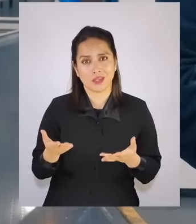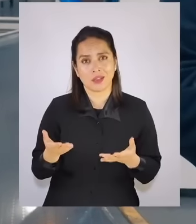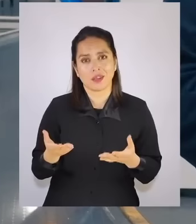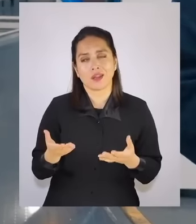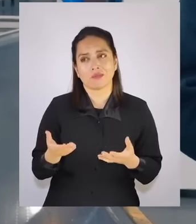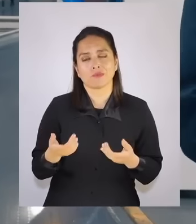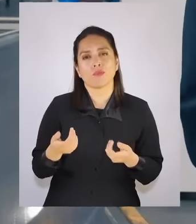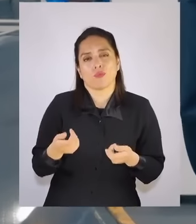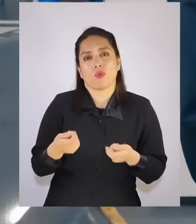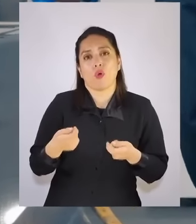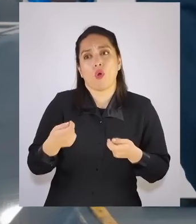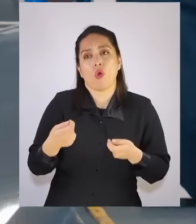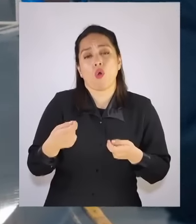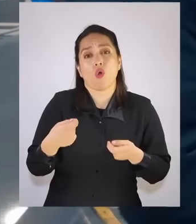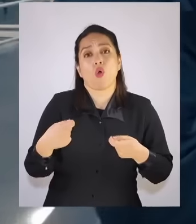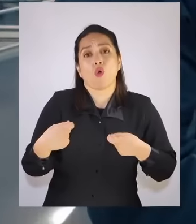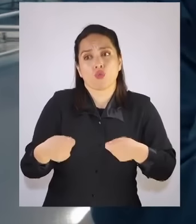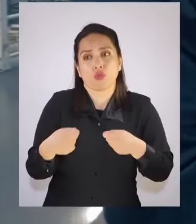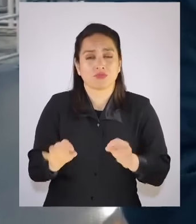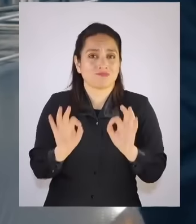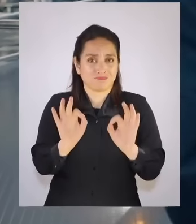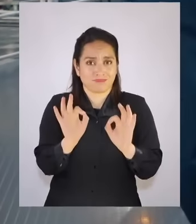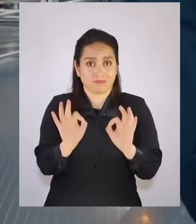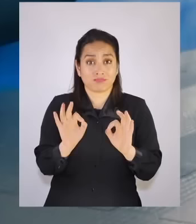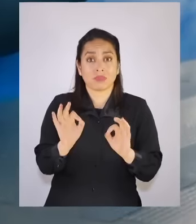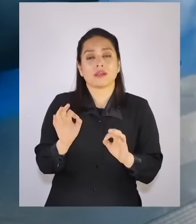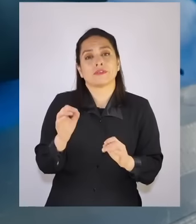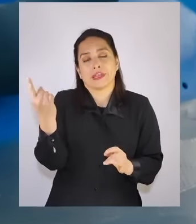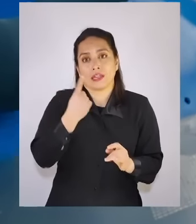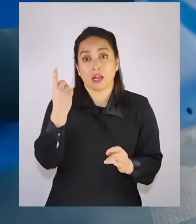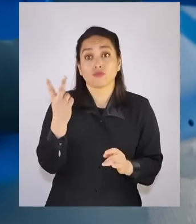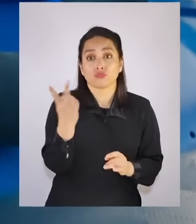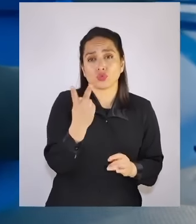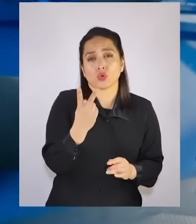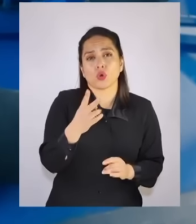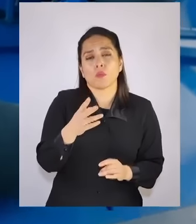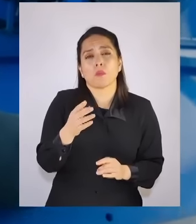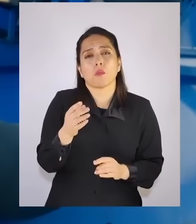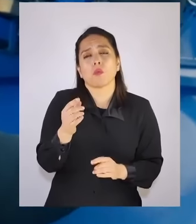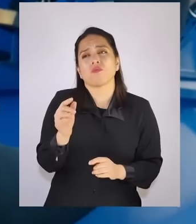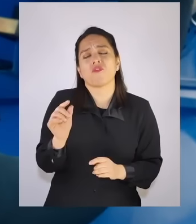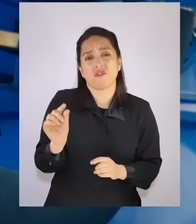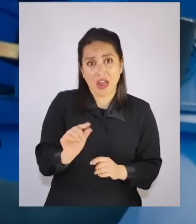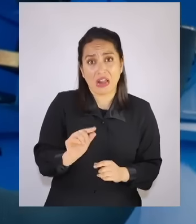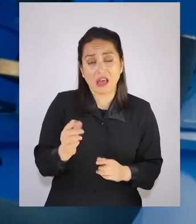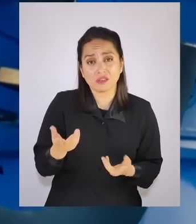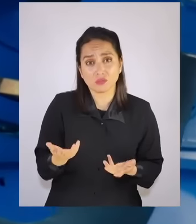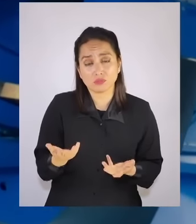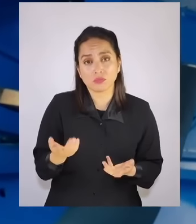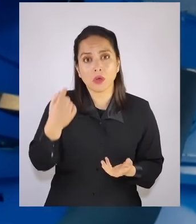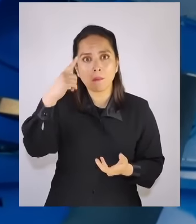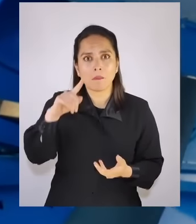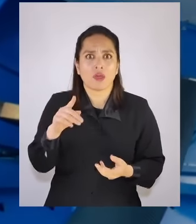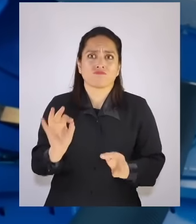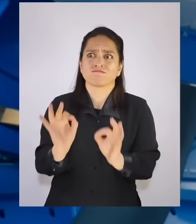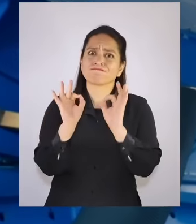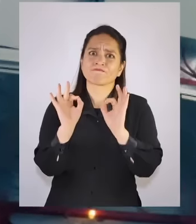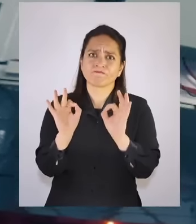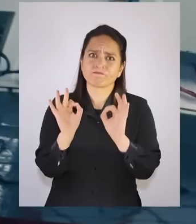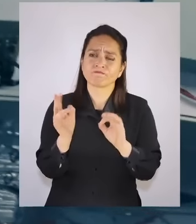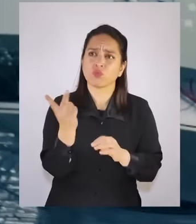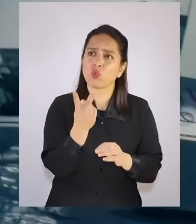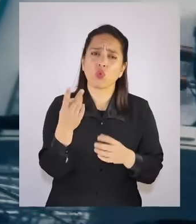efectivo. En general, son unos telescopios que se utilizó muy poco dinero, pero la eficiencia de ellos